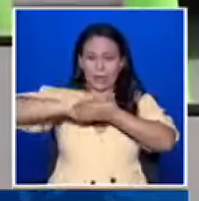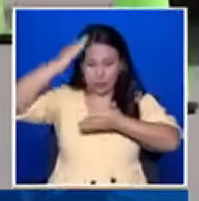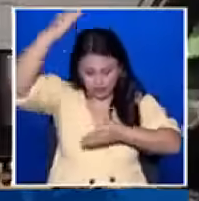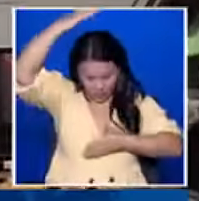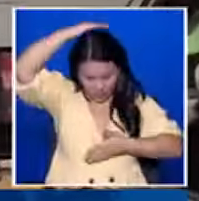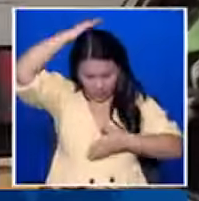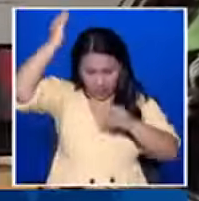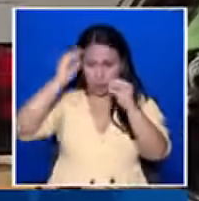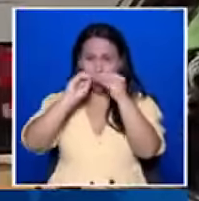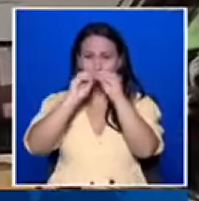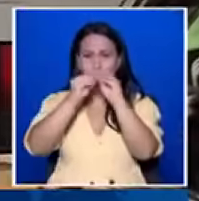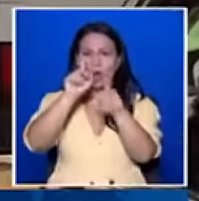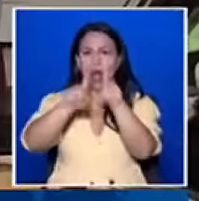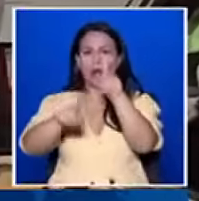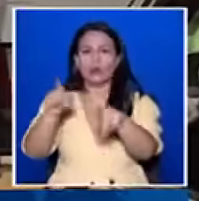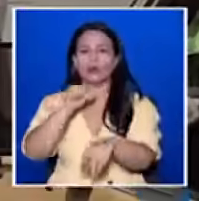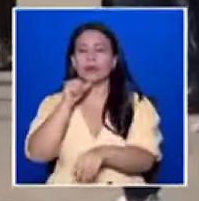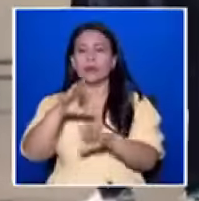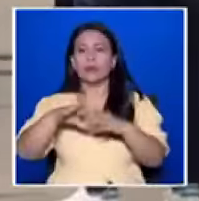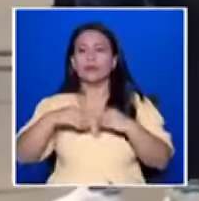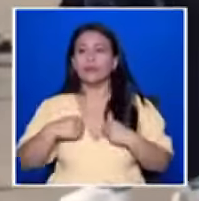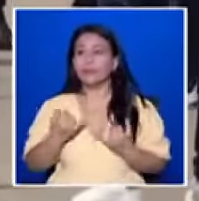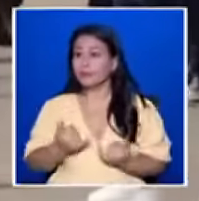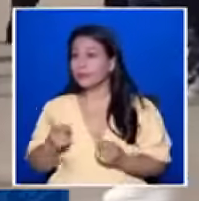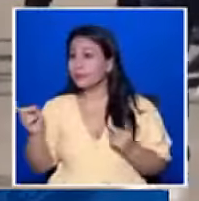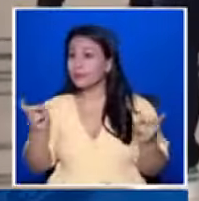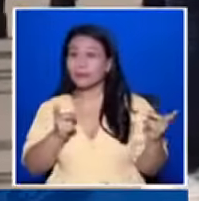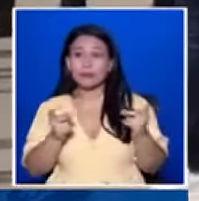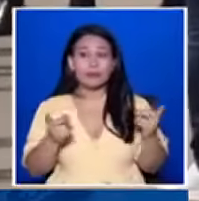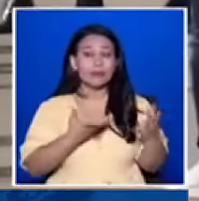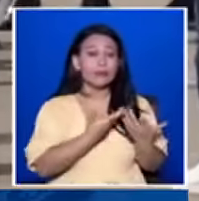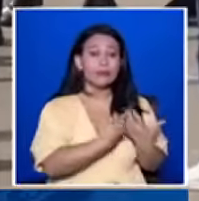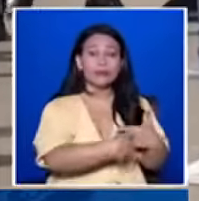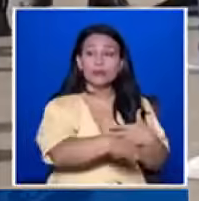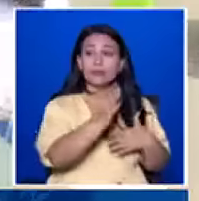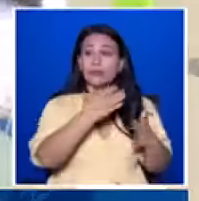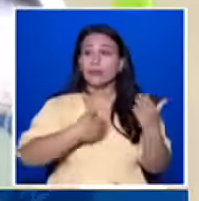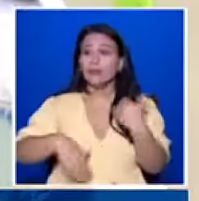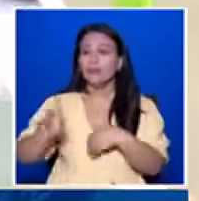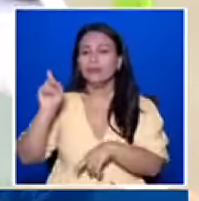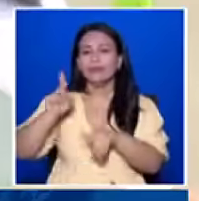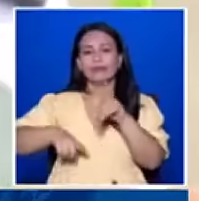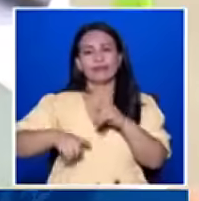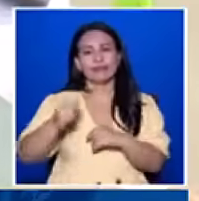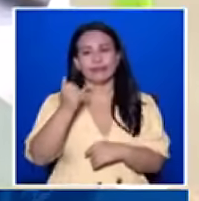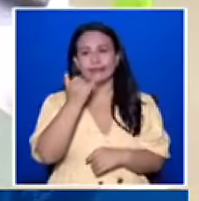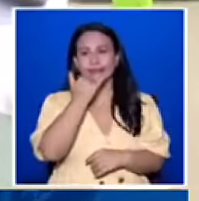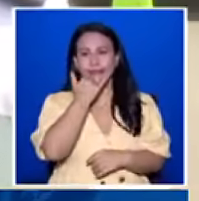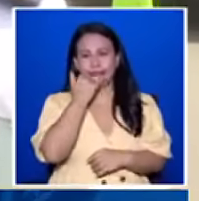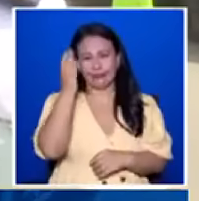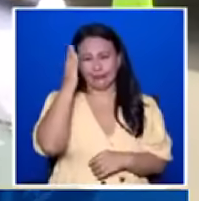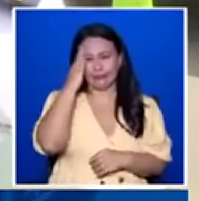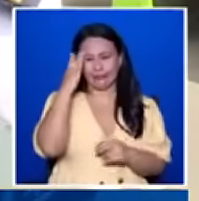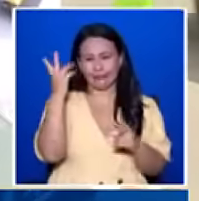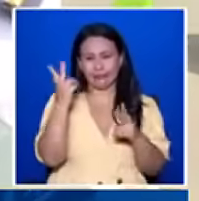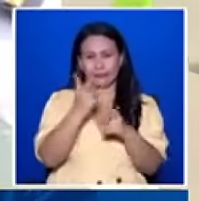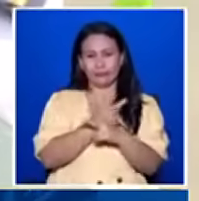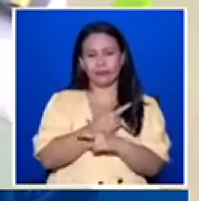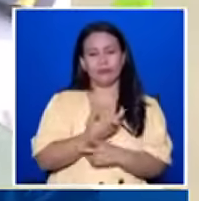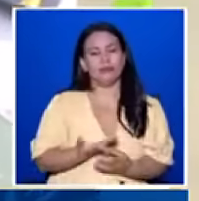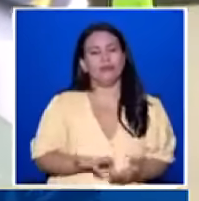placas, con la finalidad de menguar un poco aquellos vehículos que andan en forma ilegal por el asunto de la